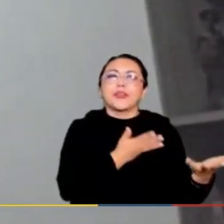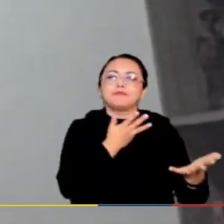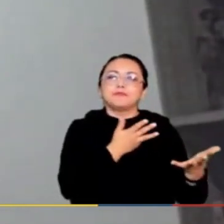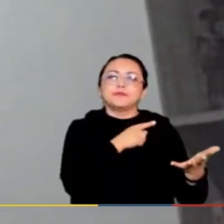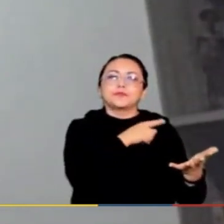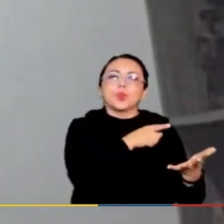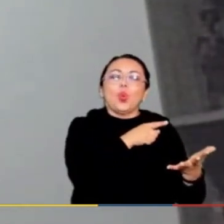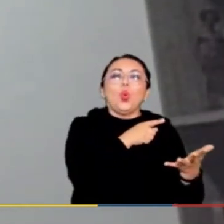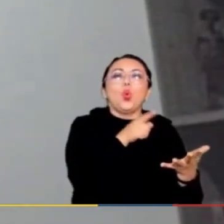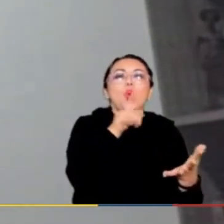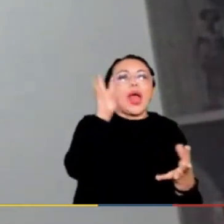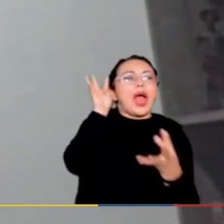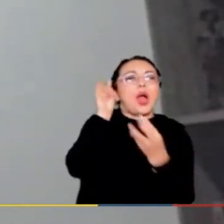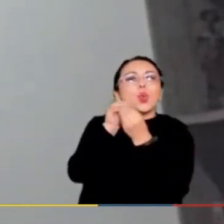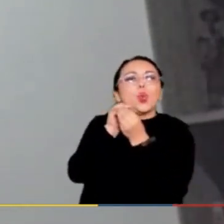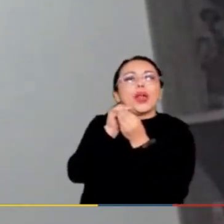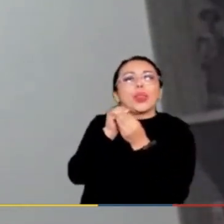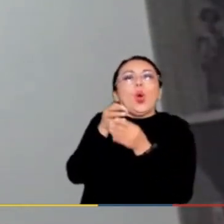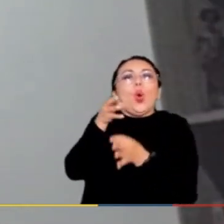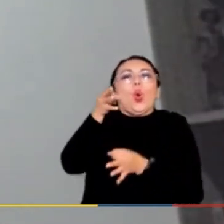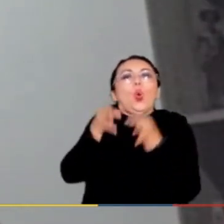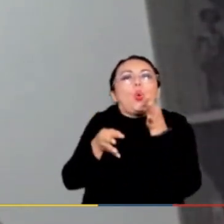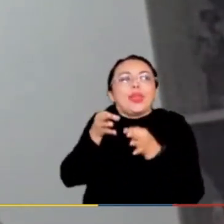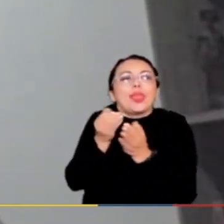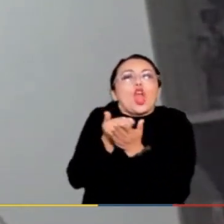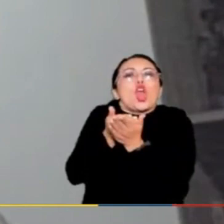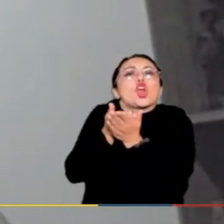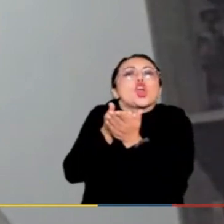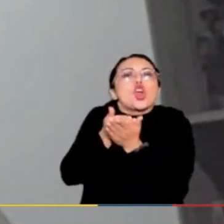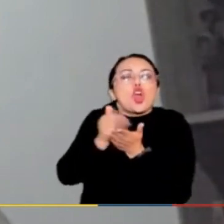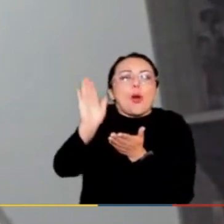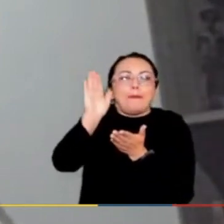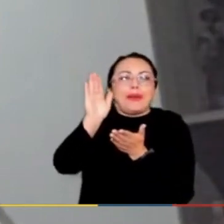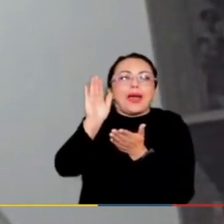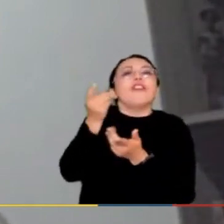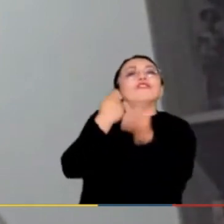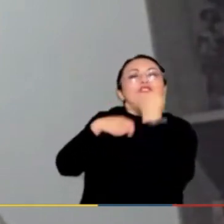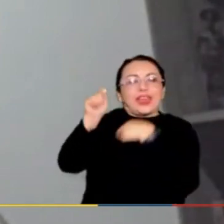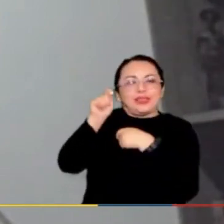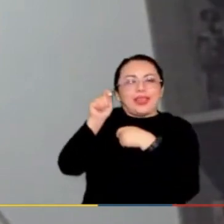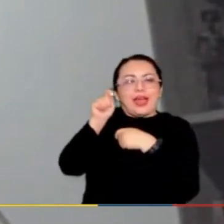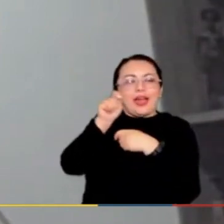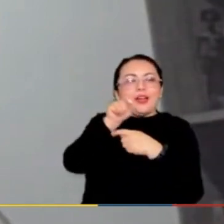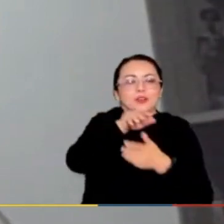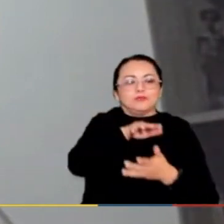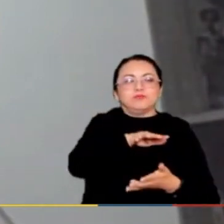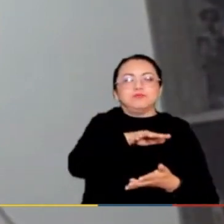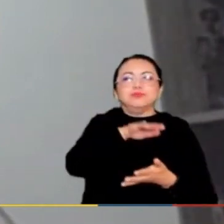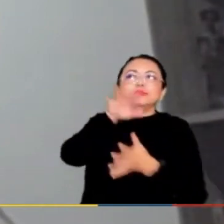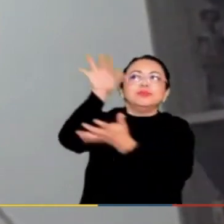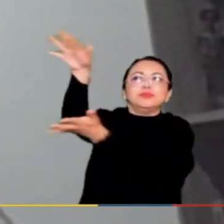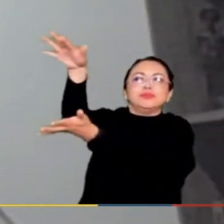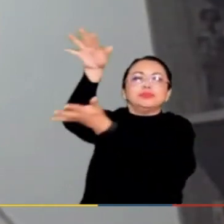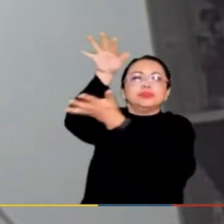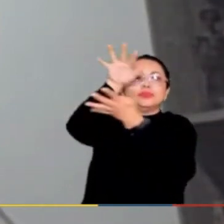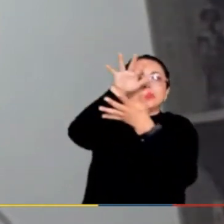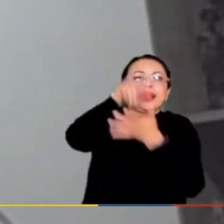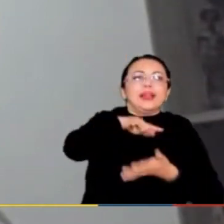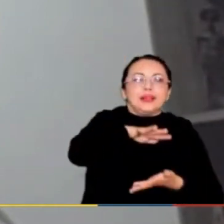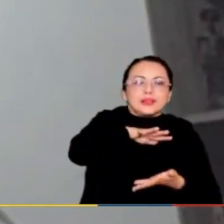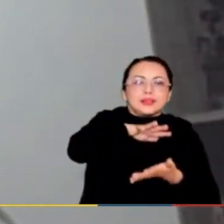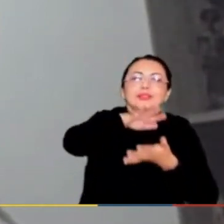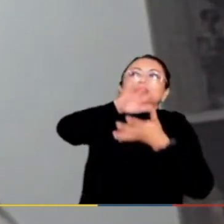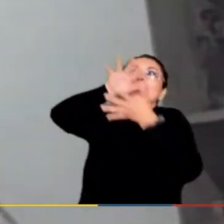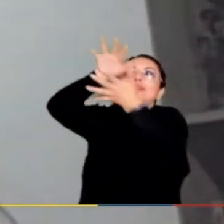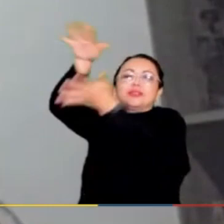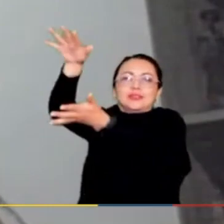realizó un negocio jurídico de compra, de venta, de exportación de